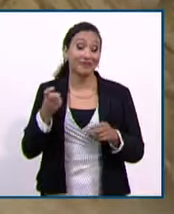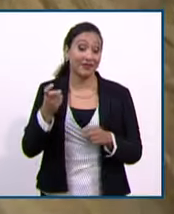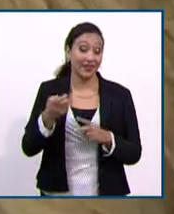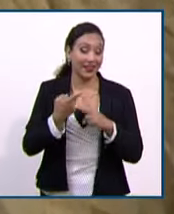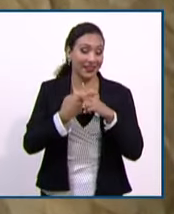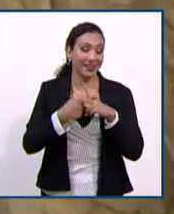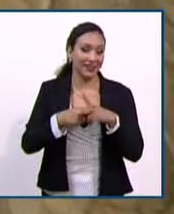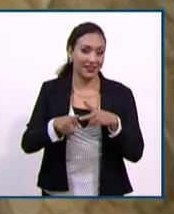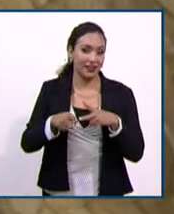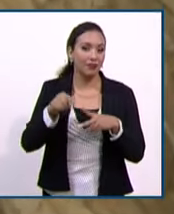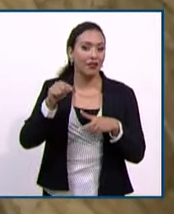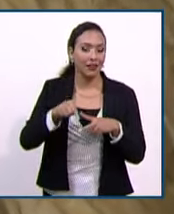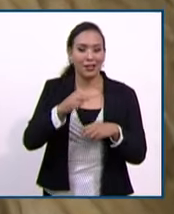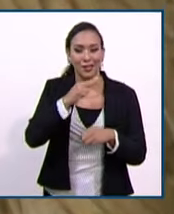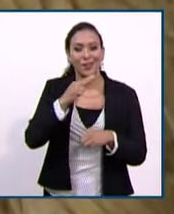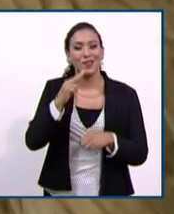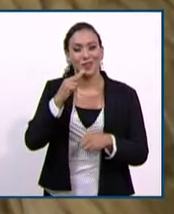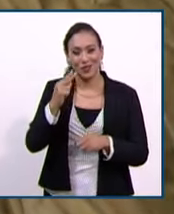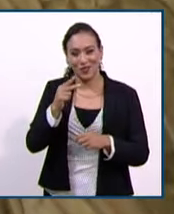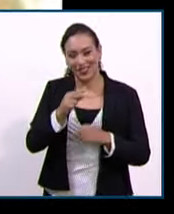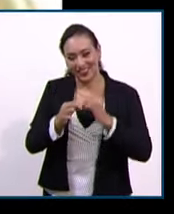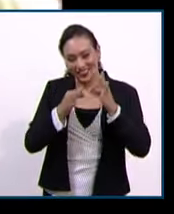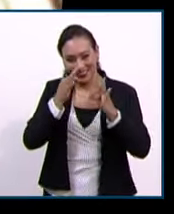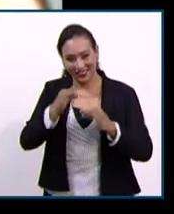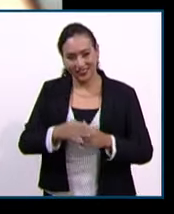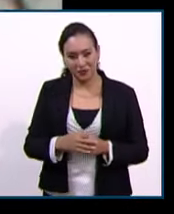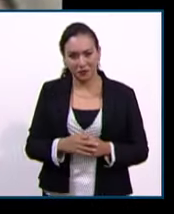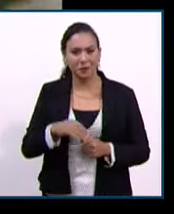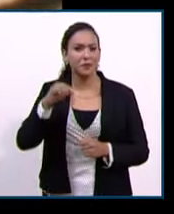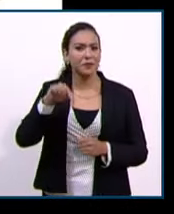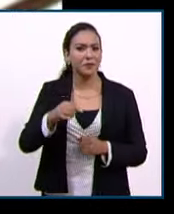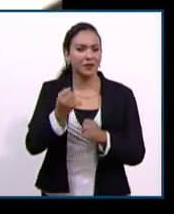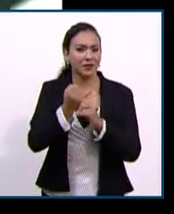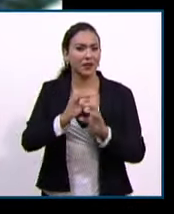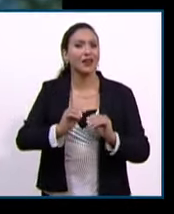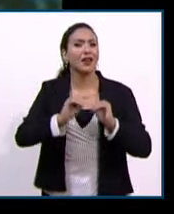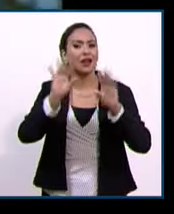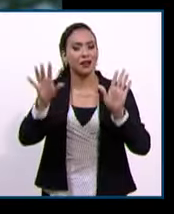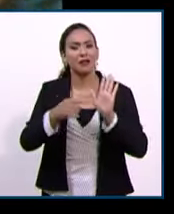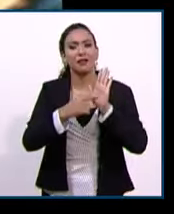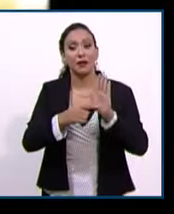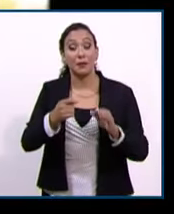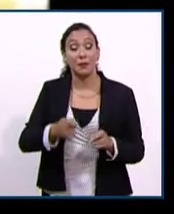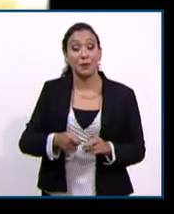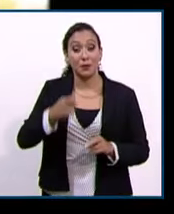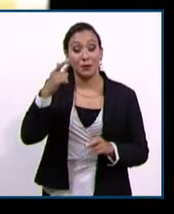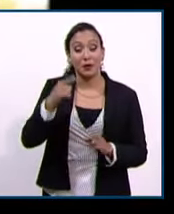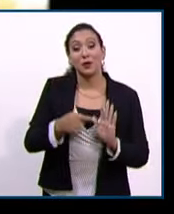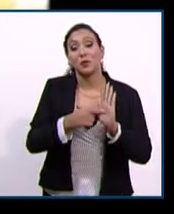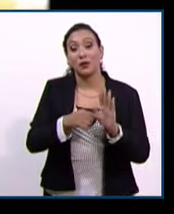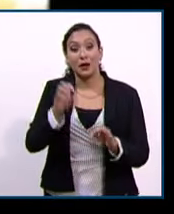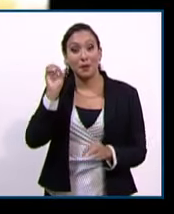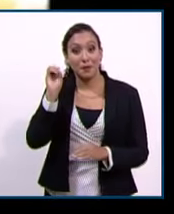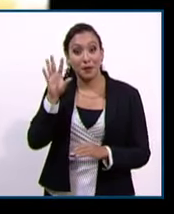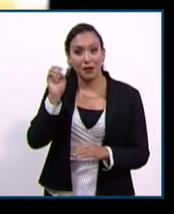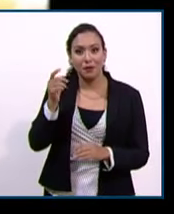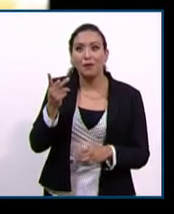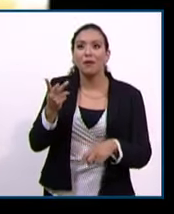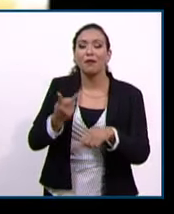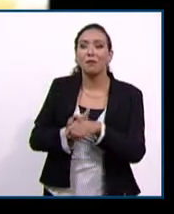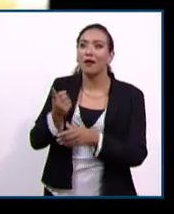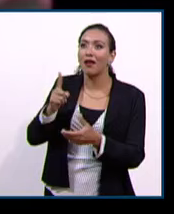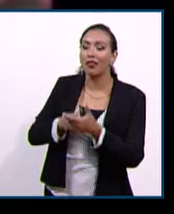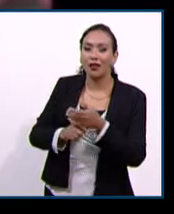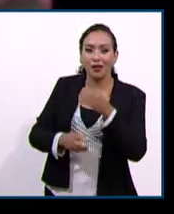la historia de un canal único en el mundo, espacio de transparencia que por primera vez transmitía en vivo las sesiones de un